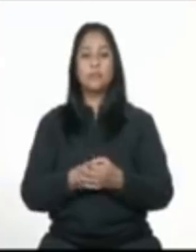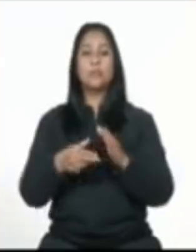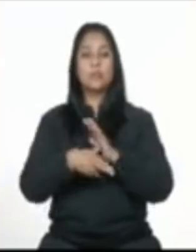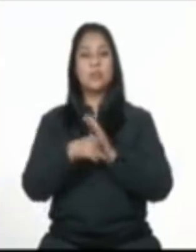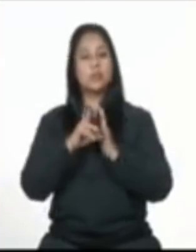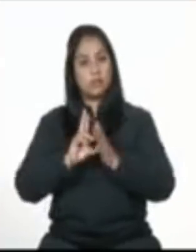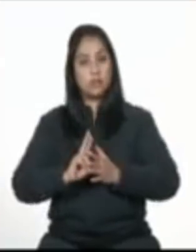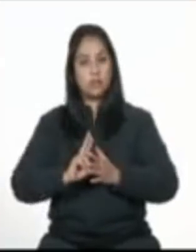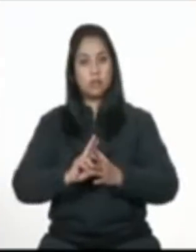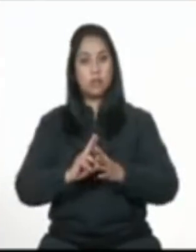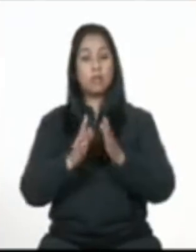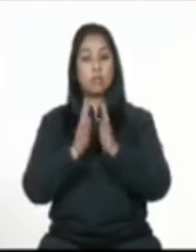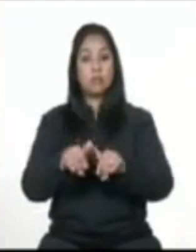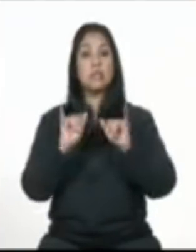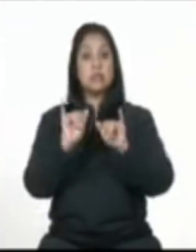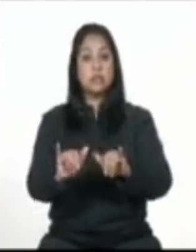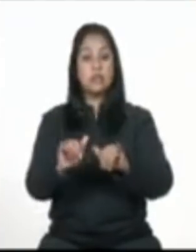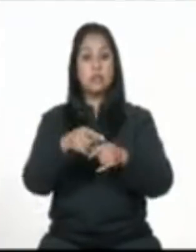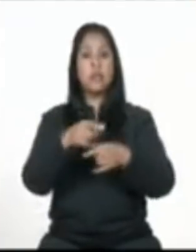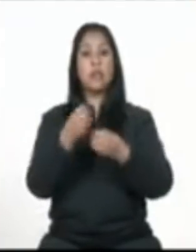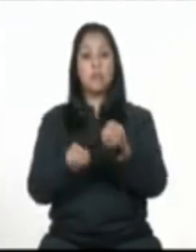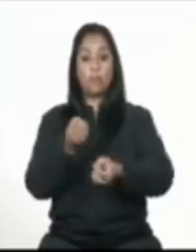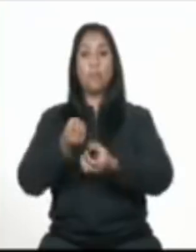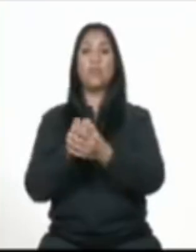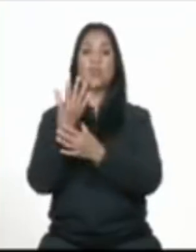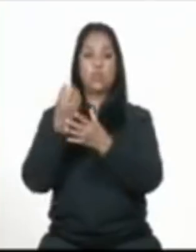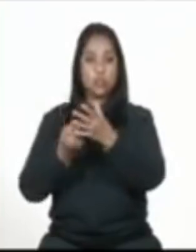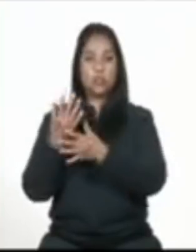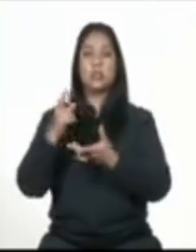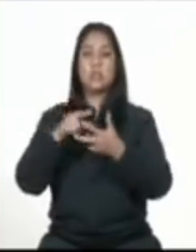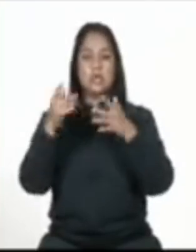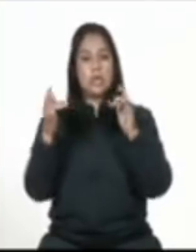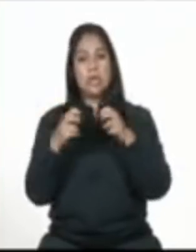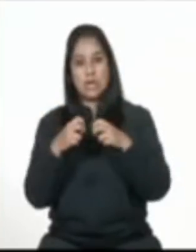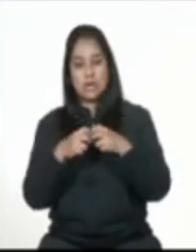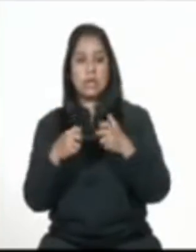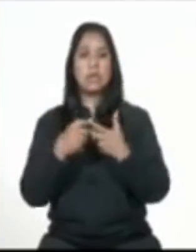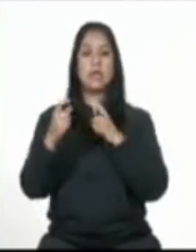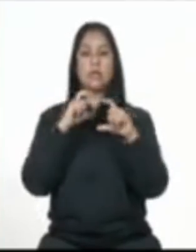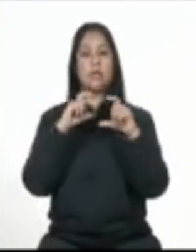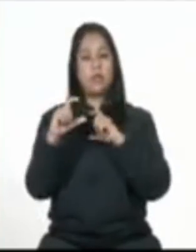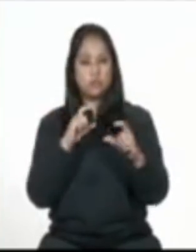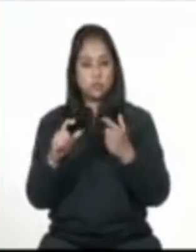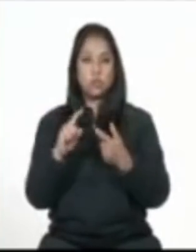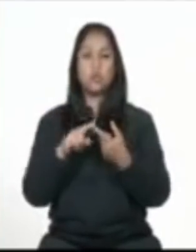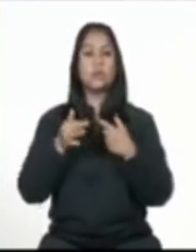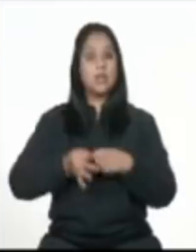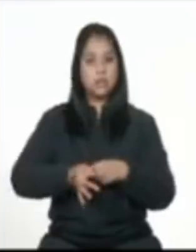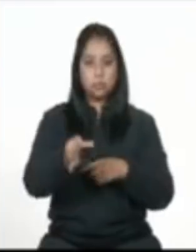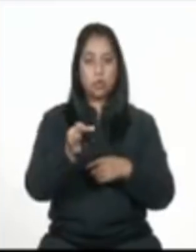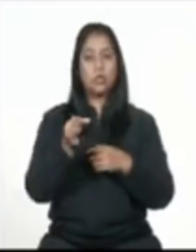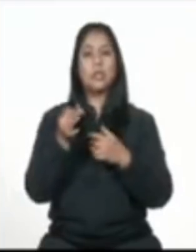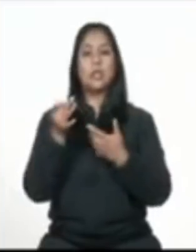Reiteramos que se mantendrá la producción agrícola, la generación de energía, las telecomunicaciones, el transporte